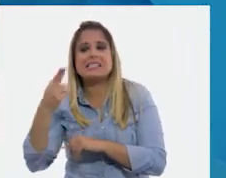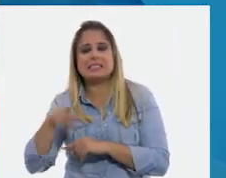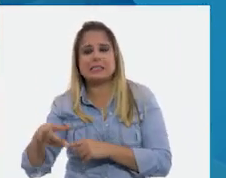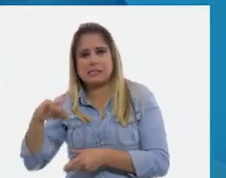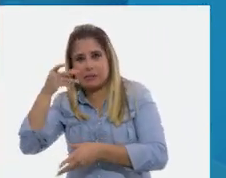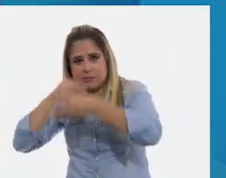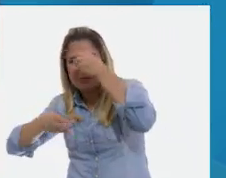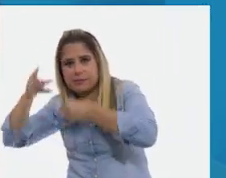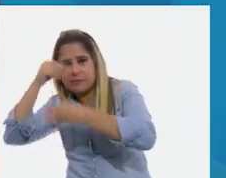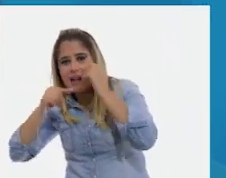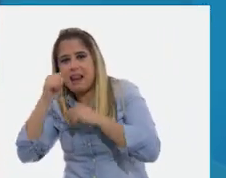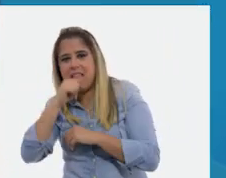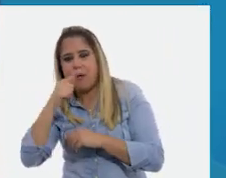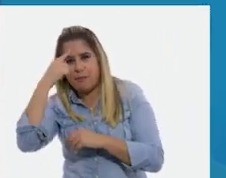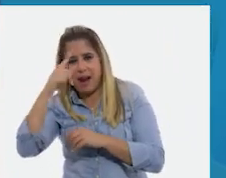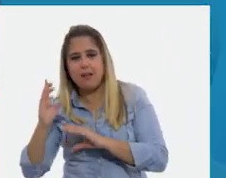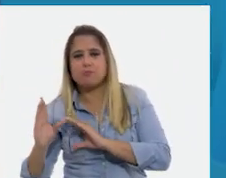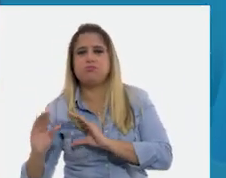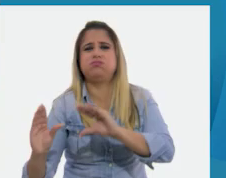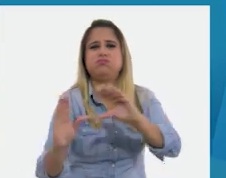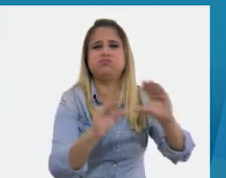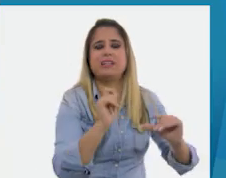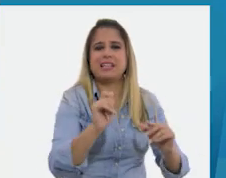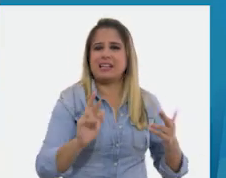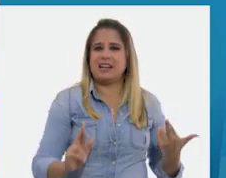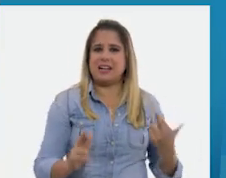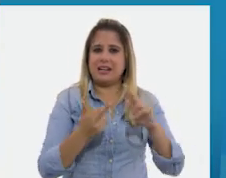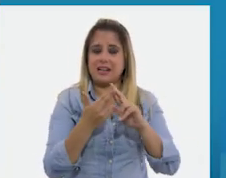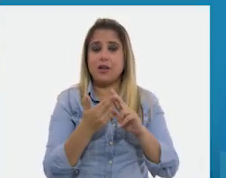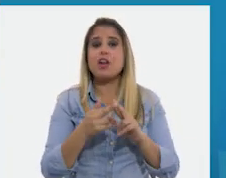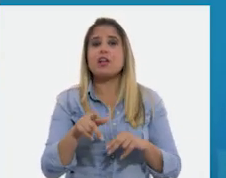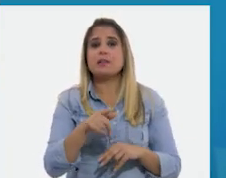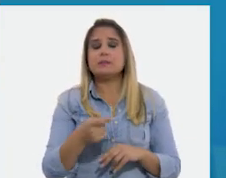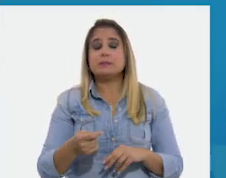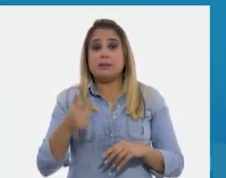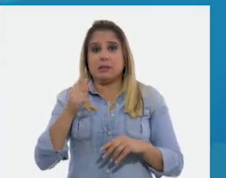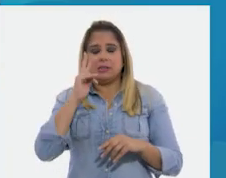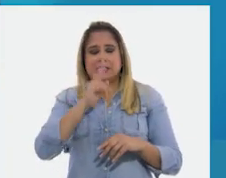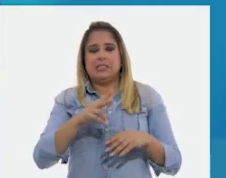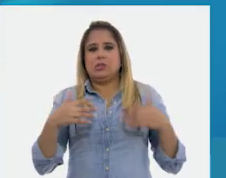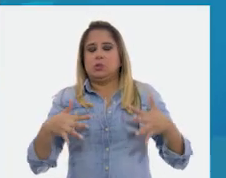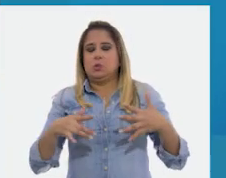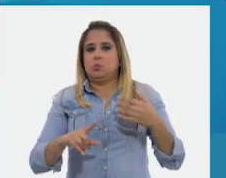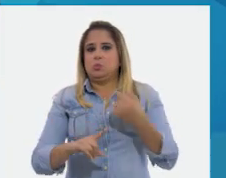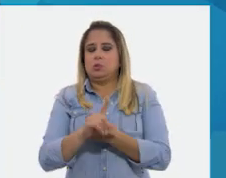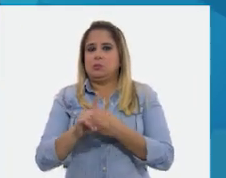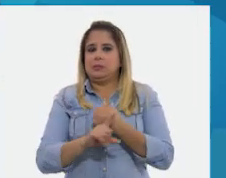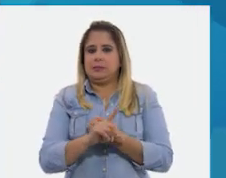evangelizadora, aunque el enorme abanico de voces, en principio, les causó un gran problema.